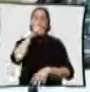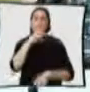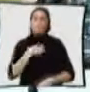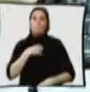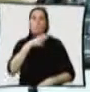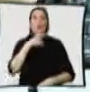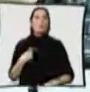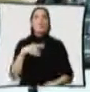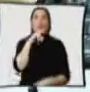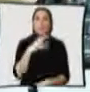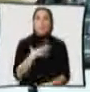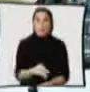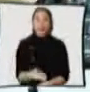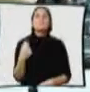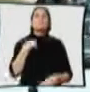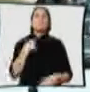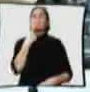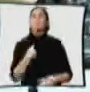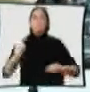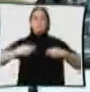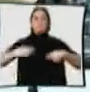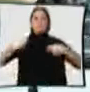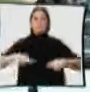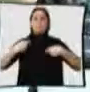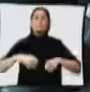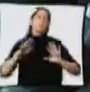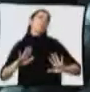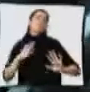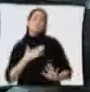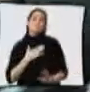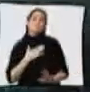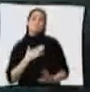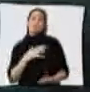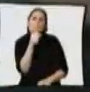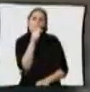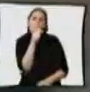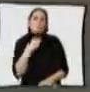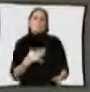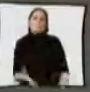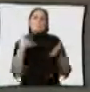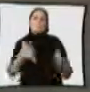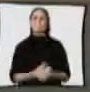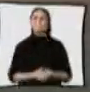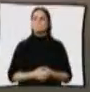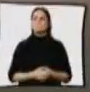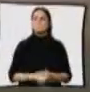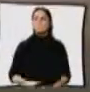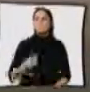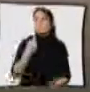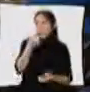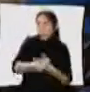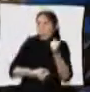que puedo, me dicen todos pesado, que soy muy pesado, pero el micrófono me encanta.